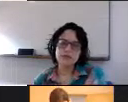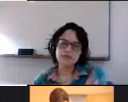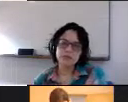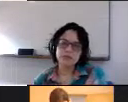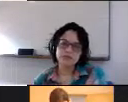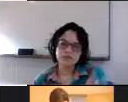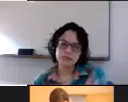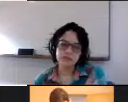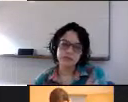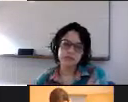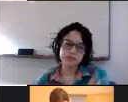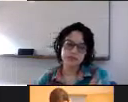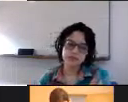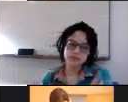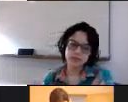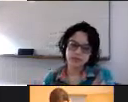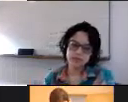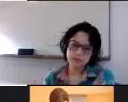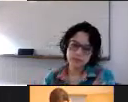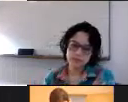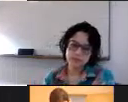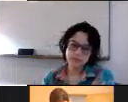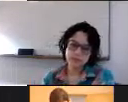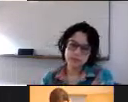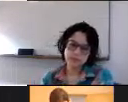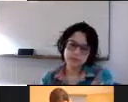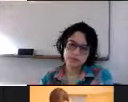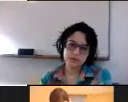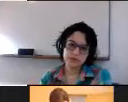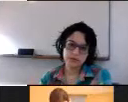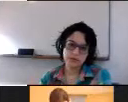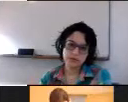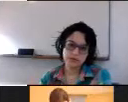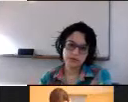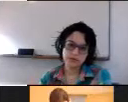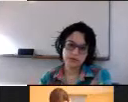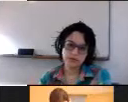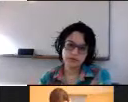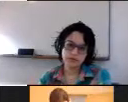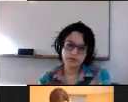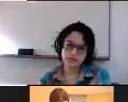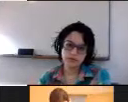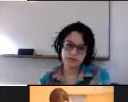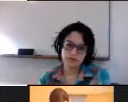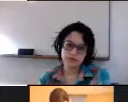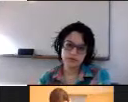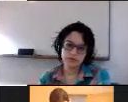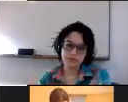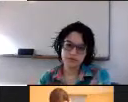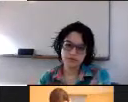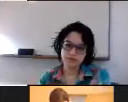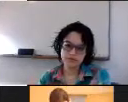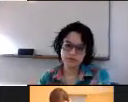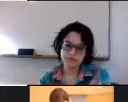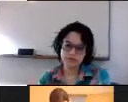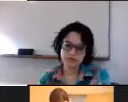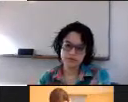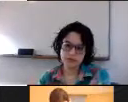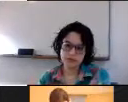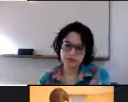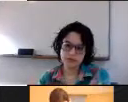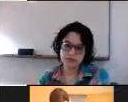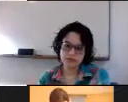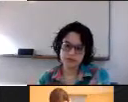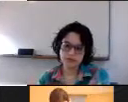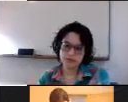Entonces, bueno, voy a hacerle un par de preguntas. El diagrama de tensiones tangenciales en esta sección, olvídense que está separada la vía, ¿cómo